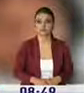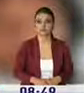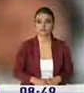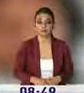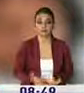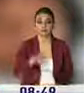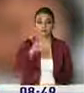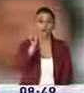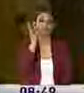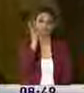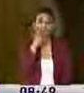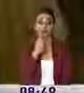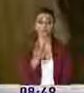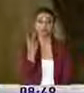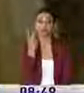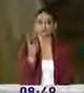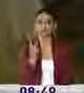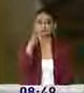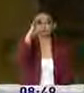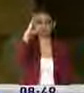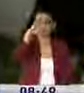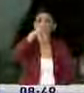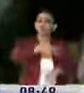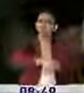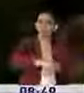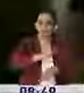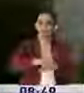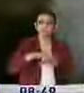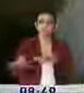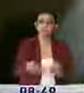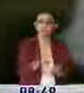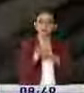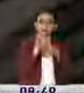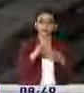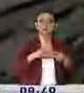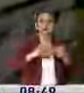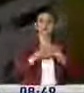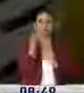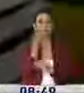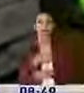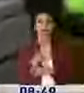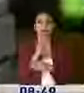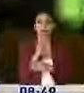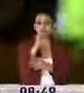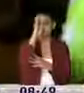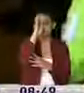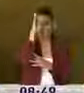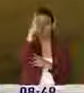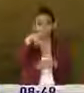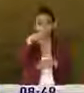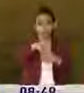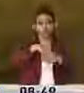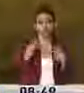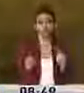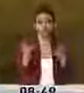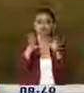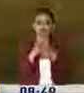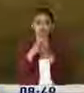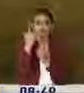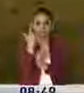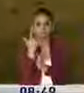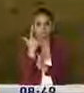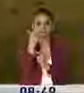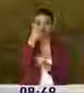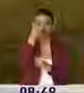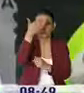Cuatro mujeres y dos hombres fueron detenidos durante el operativo Fortaleza 16, efectuado por la Policía Nacional en conjunto con Fuerzas Armadas